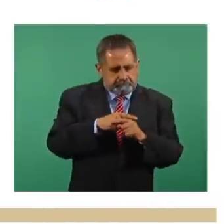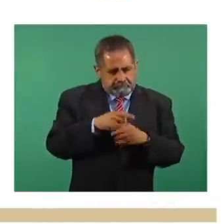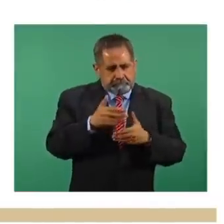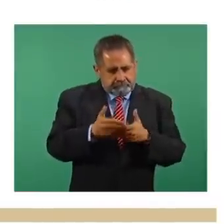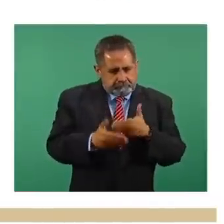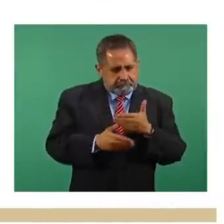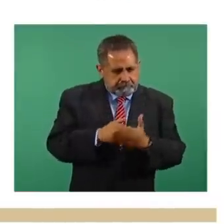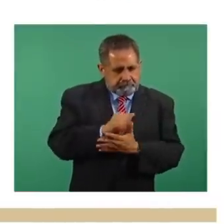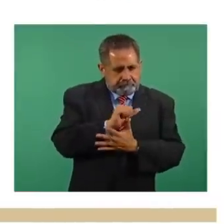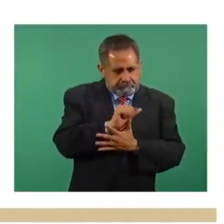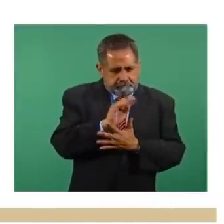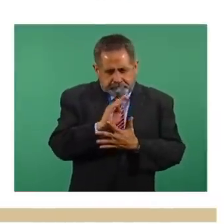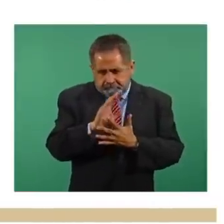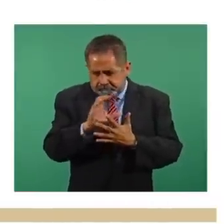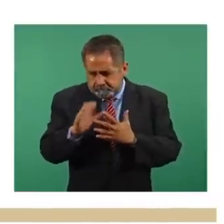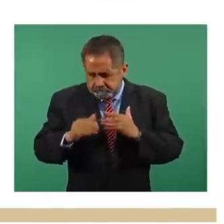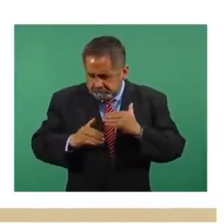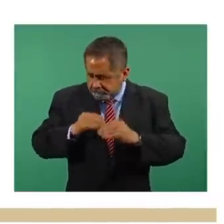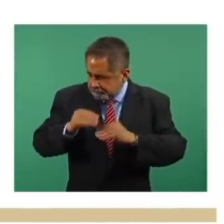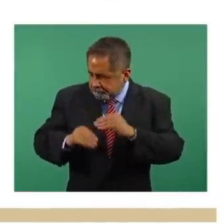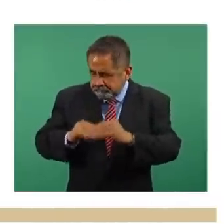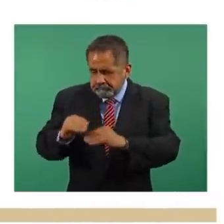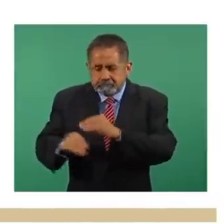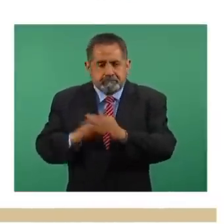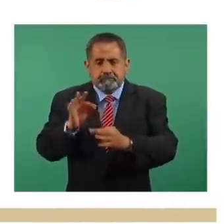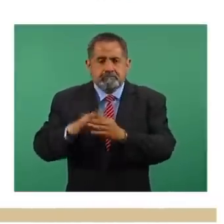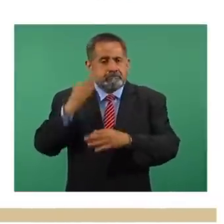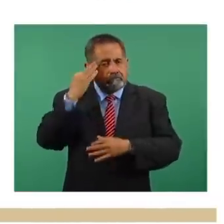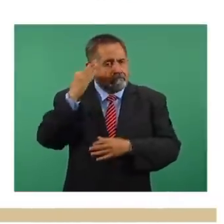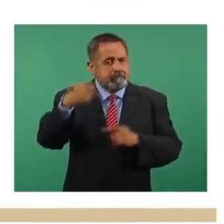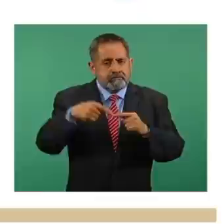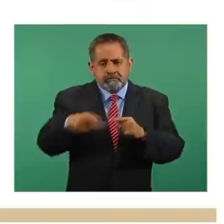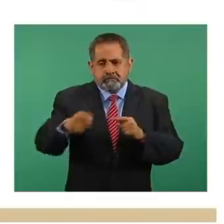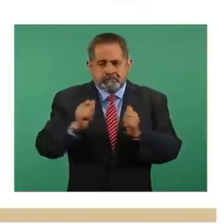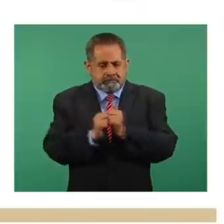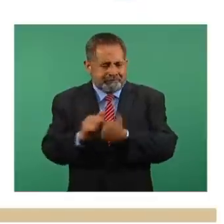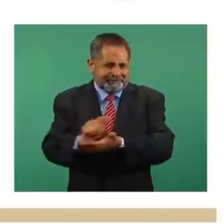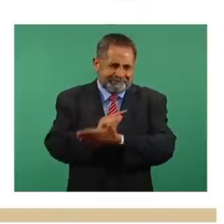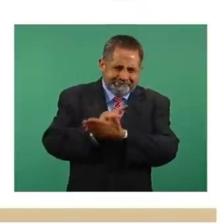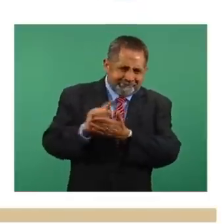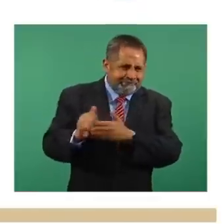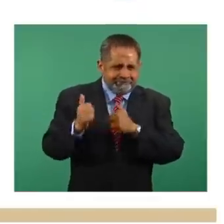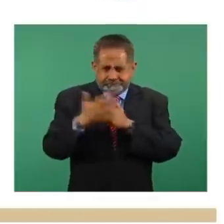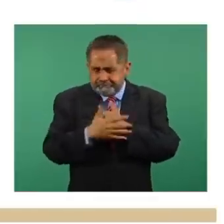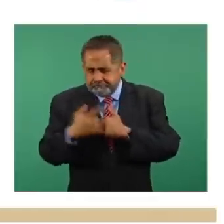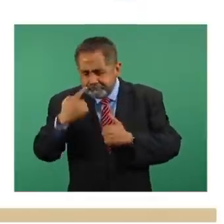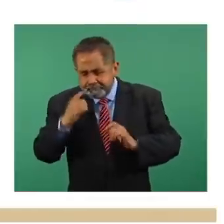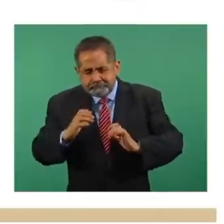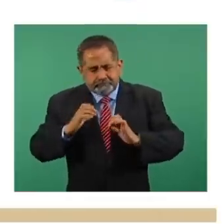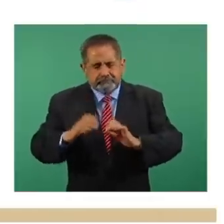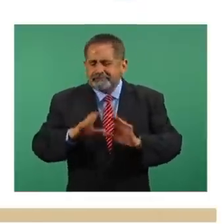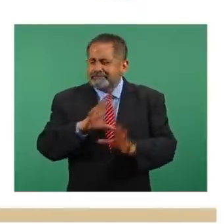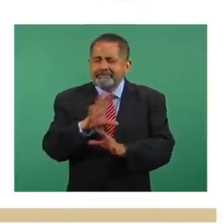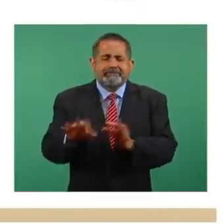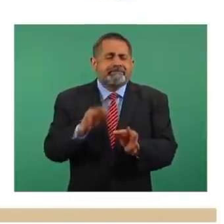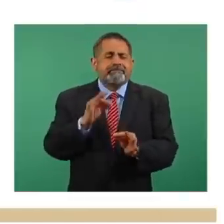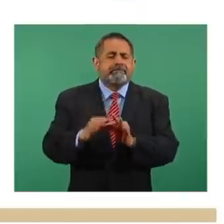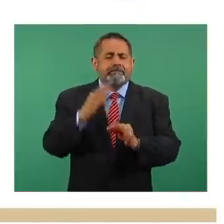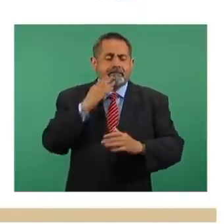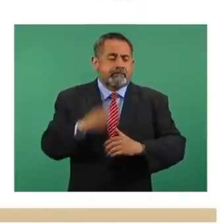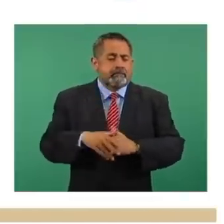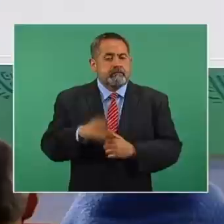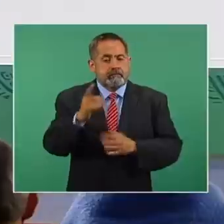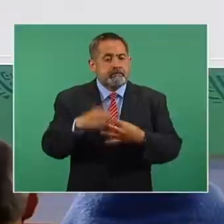tiempo y tiene muchísimos requerimientos de esterilidad y de estabilidad de la vacuna. Pero es muy